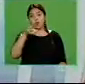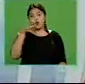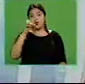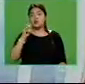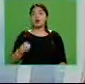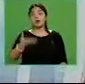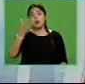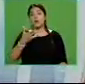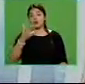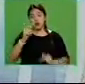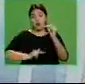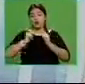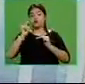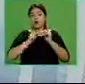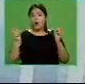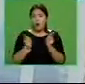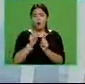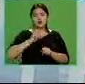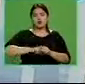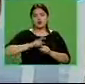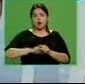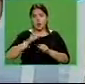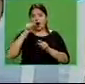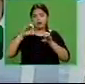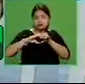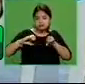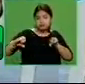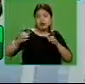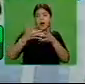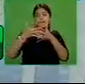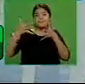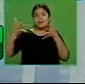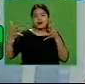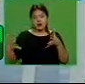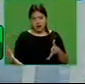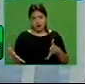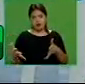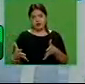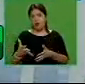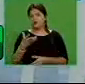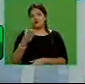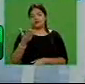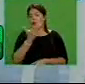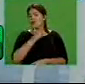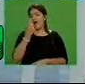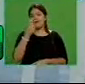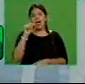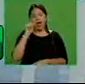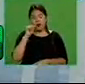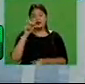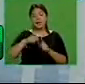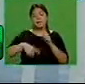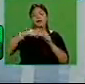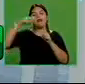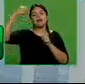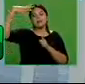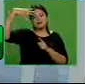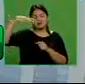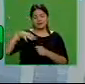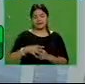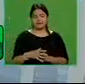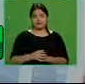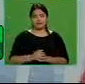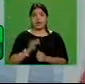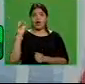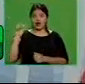tiempo posible ese acueducto, ampliarlo para que no falte el agua. El tema de la electricidad, aquí